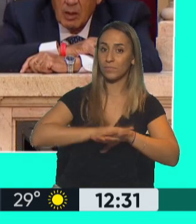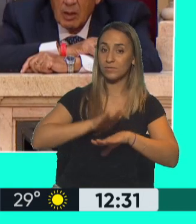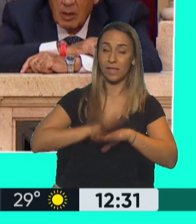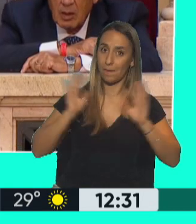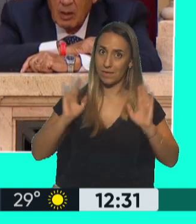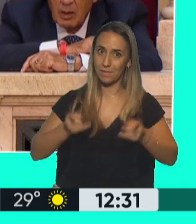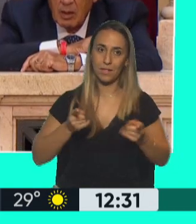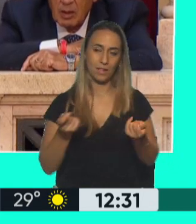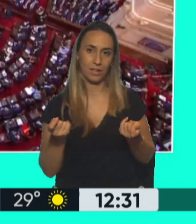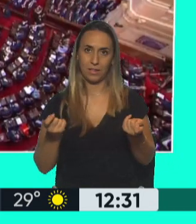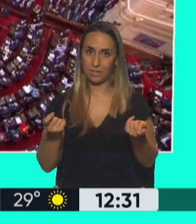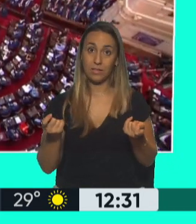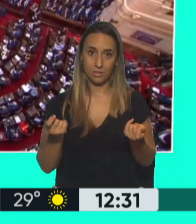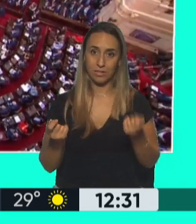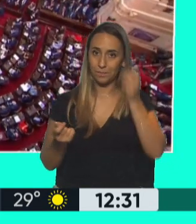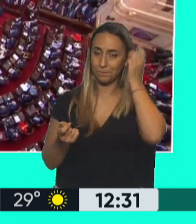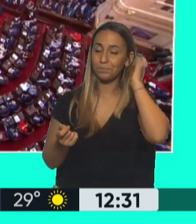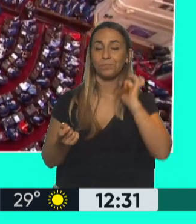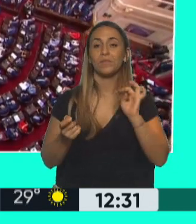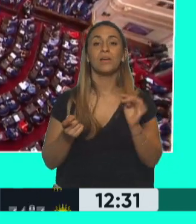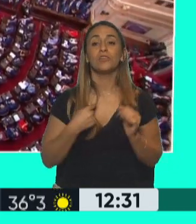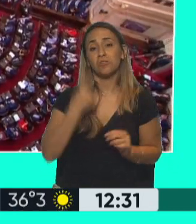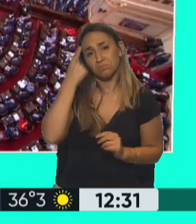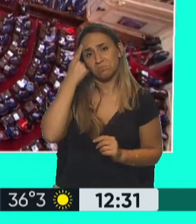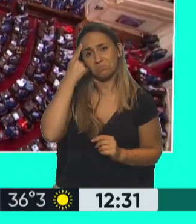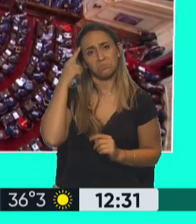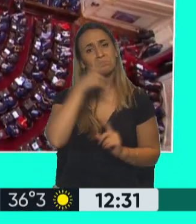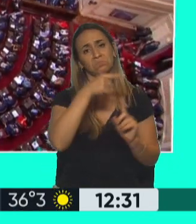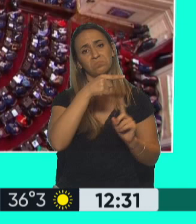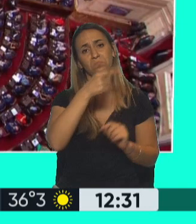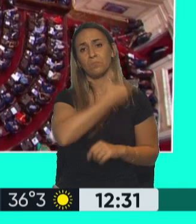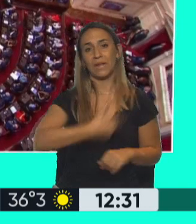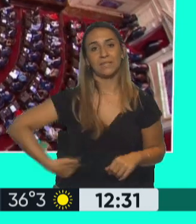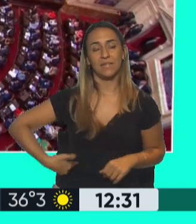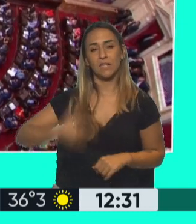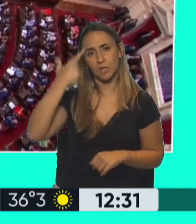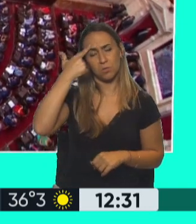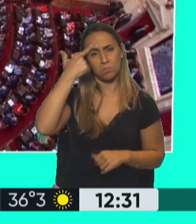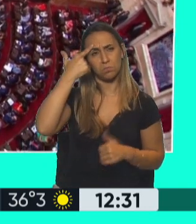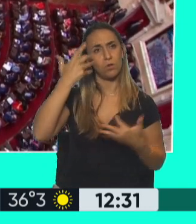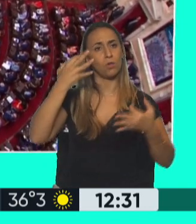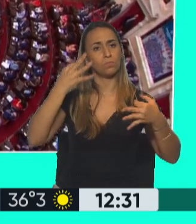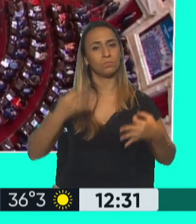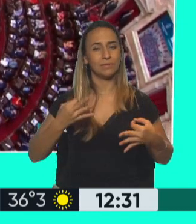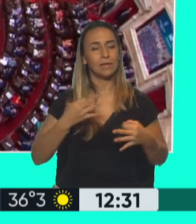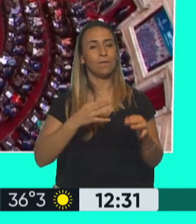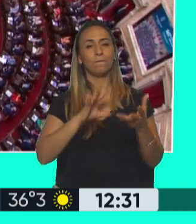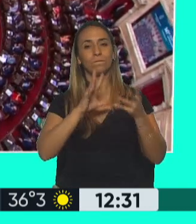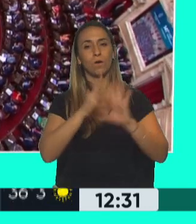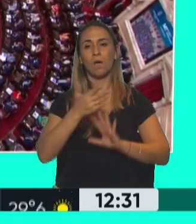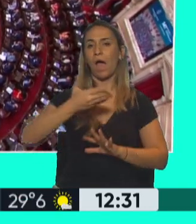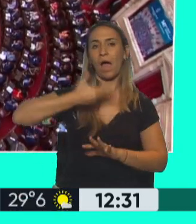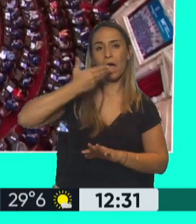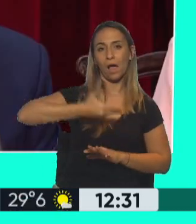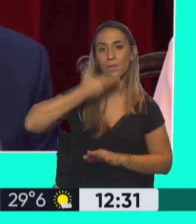contraprestación, entonces me parece que marca ahí una línea. Creo que el presidente fue muy racional, yo creo que tiene un tono, si yo tuviera que decir discursivamente,